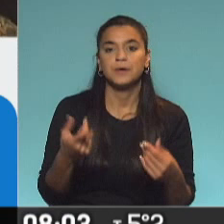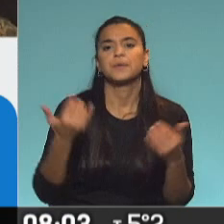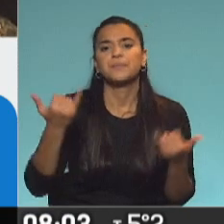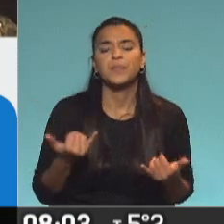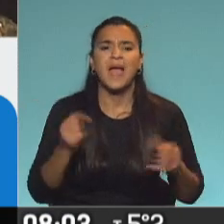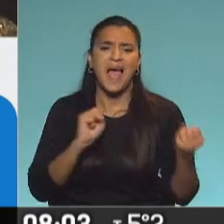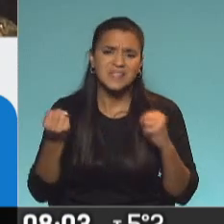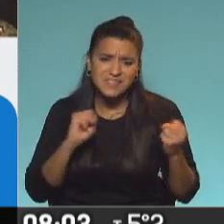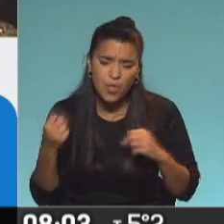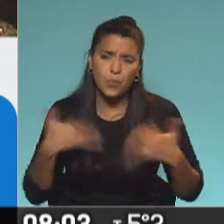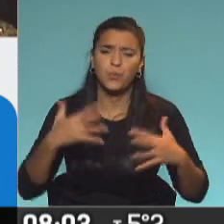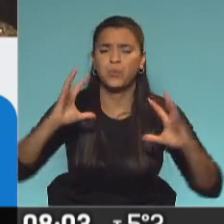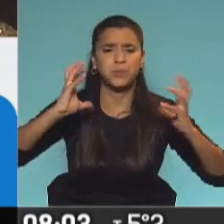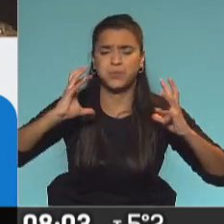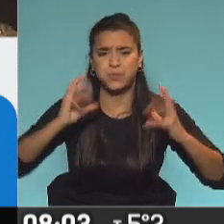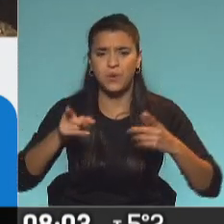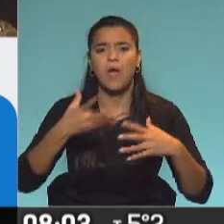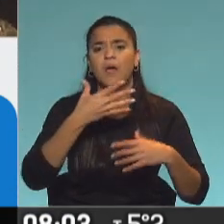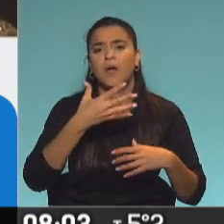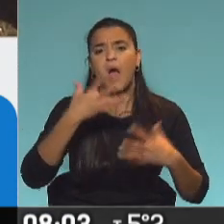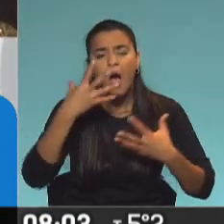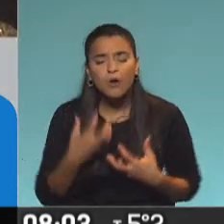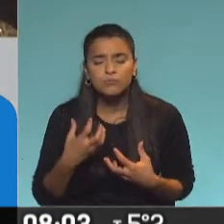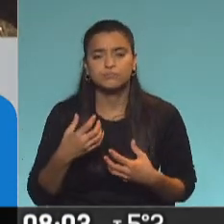de ansiedad, de estrés crónico, de agotamiento